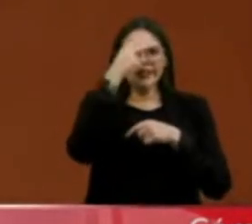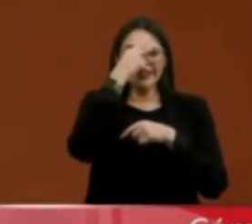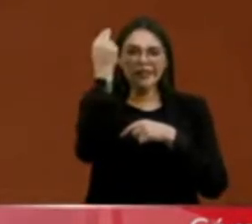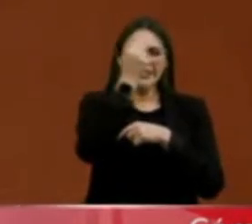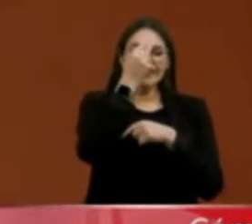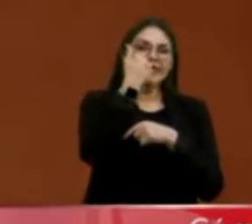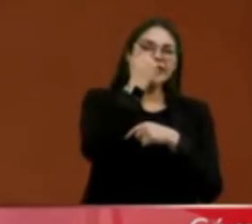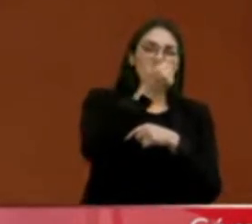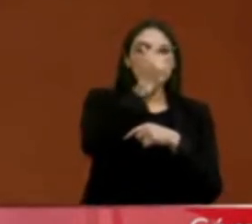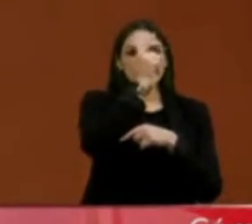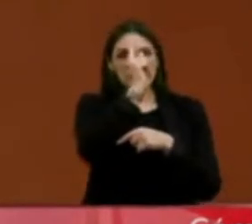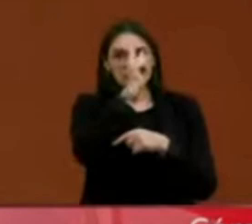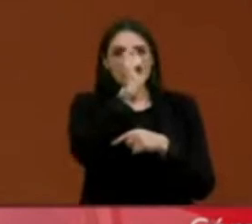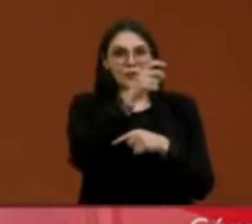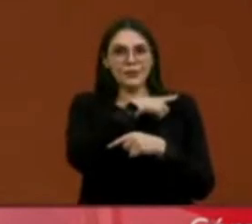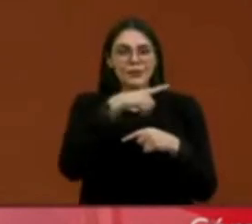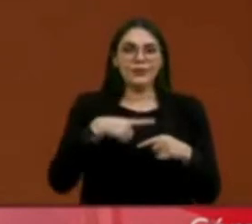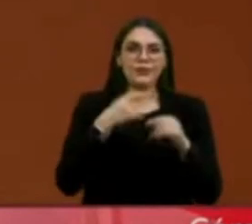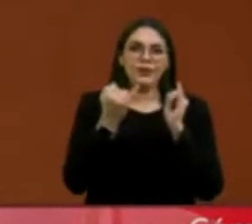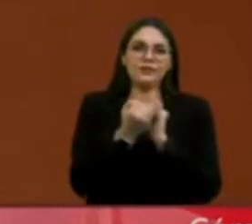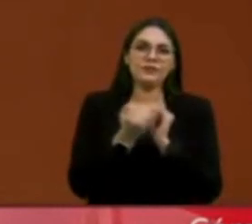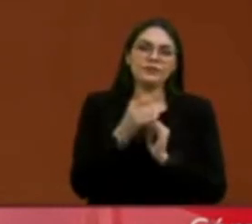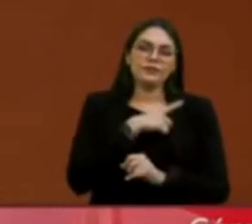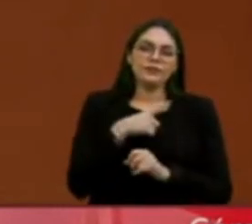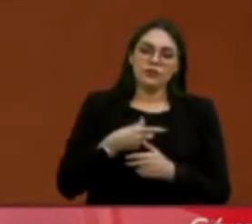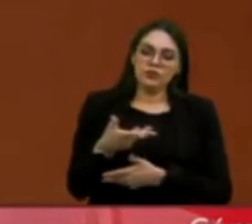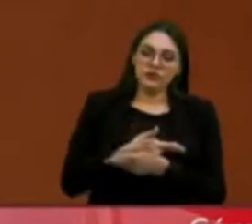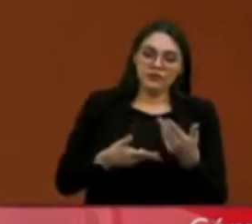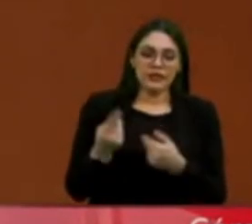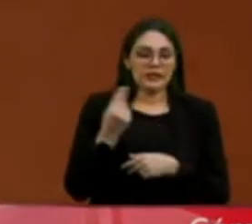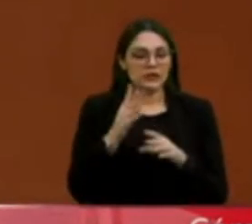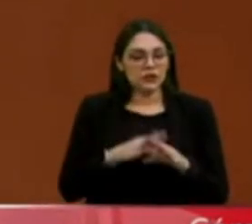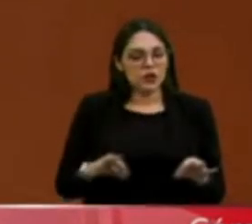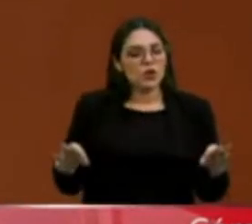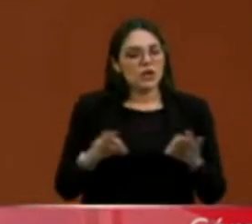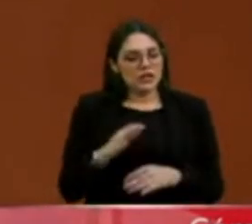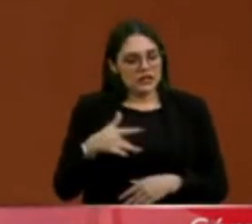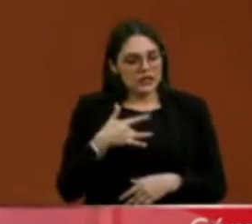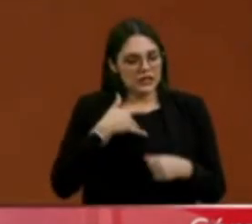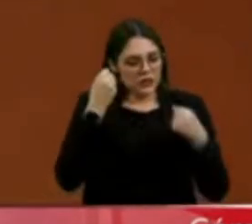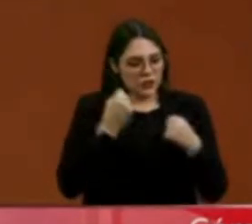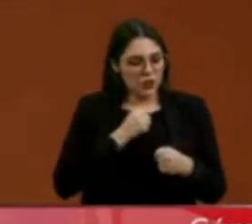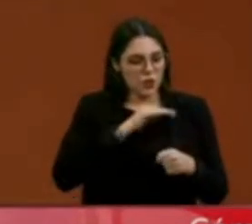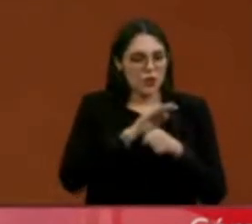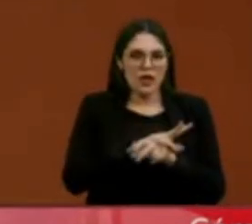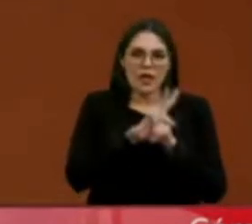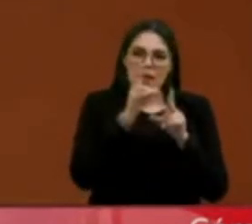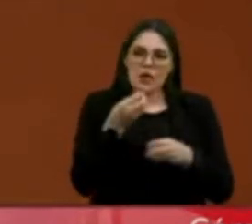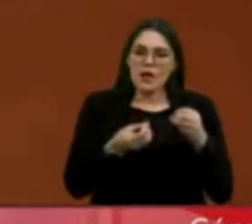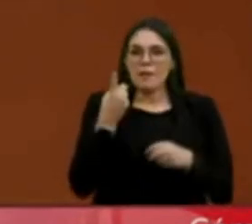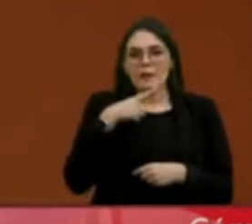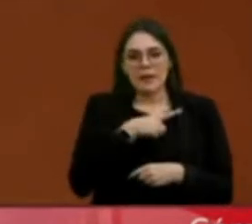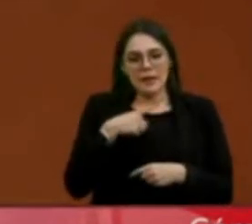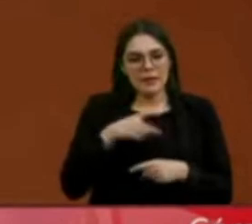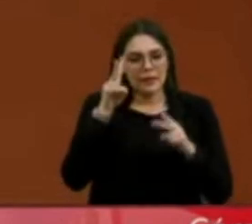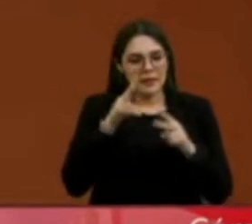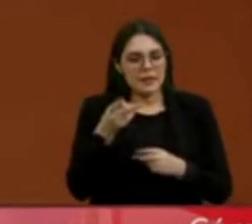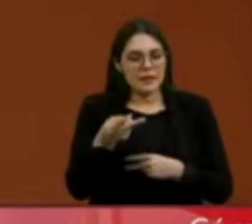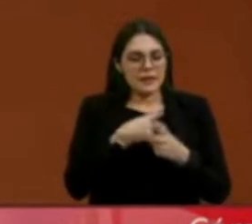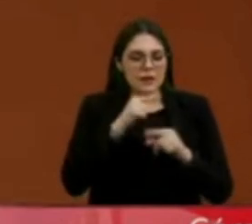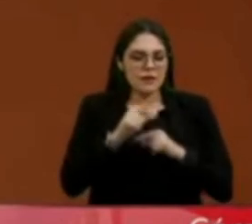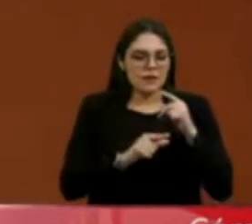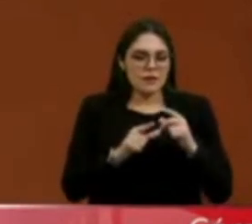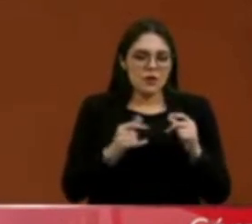quiere sembrar la visión de la prosperidad compartida, es importante que exista certeza jurídica para la inversión, para que llegue esa